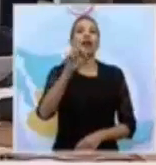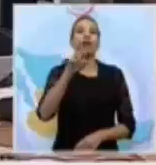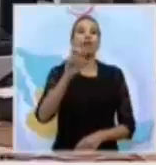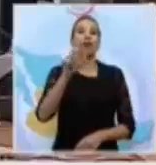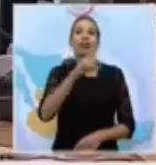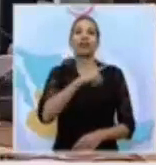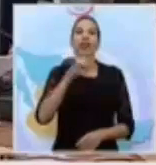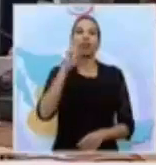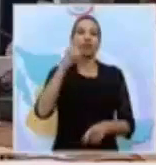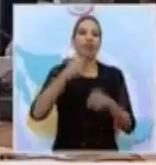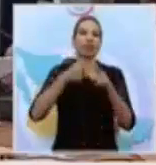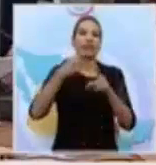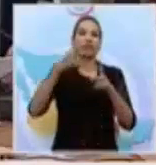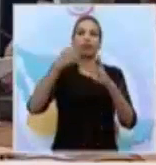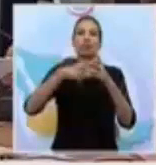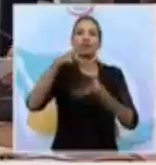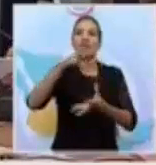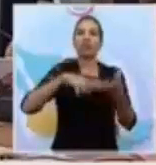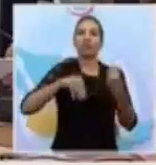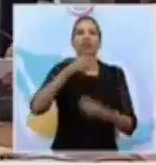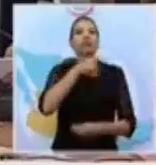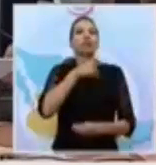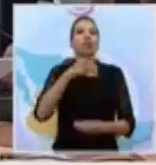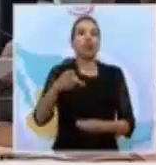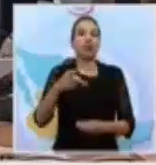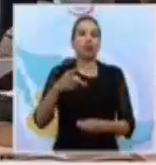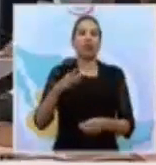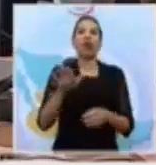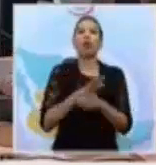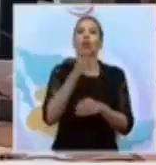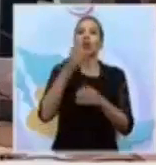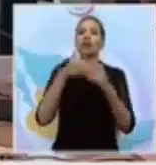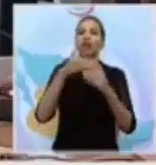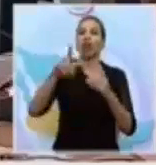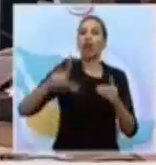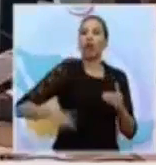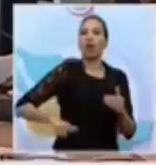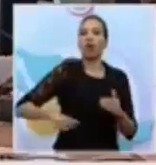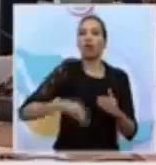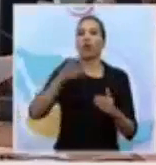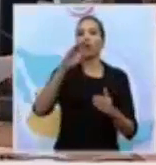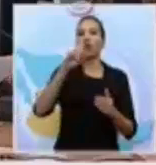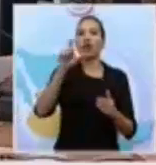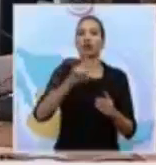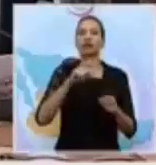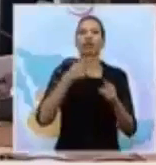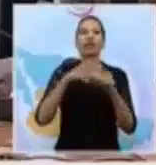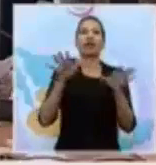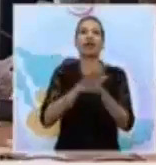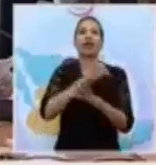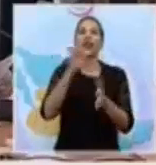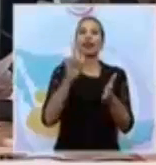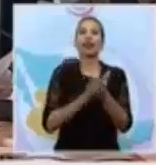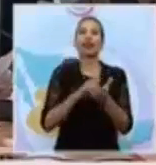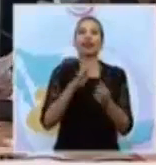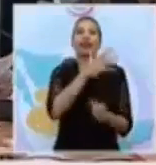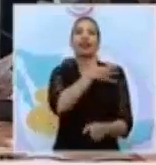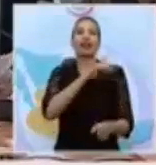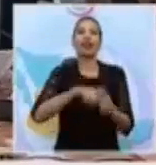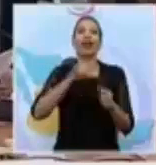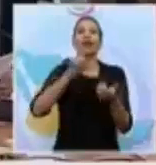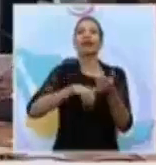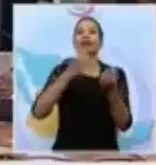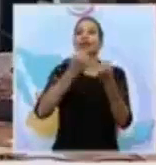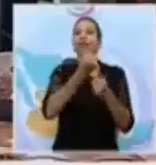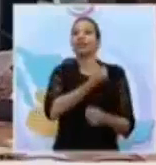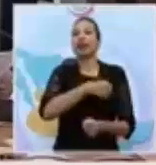medir multidimensionalmente la pobreza. También durante el gobierno de Fox se promulgó una reforma a la Ley General de Salud que crea